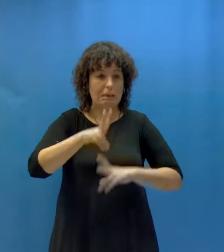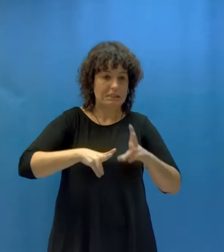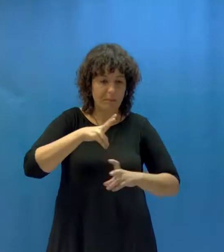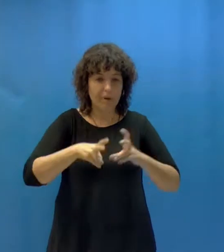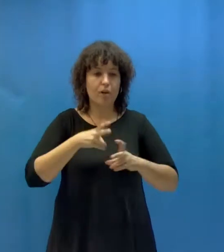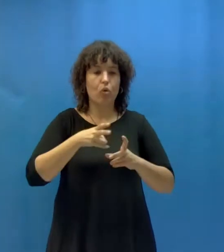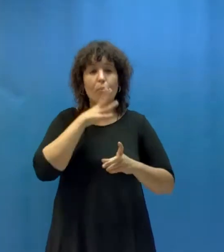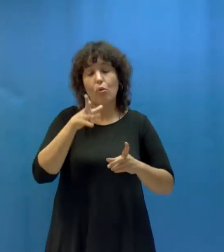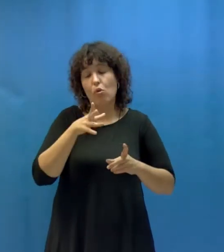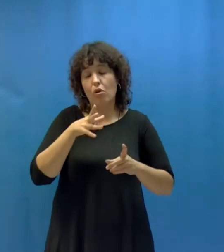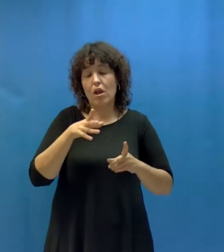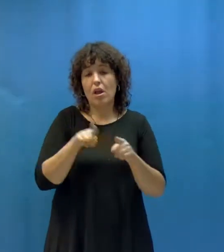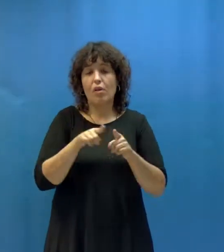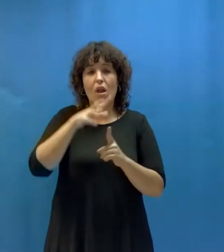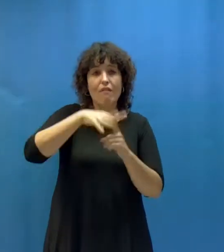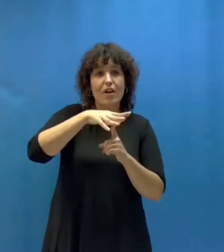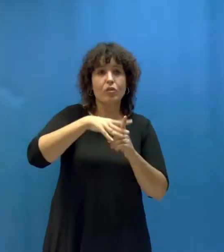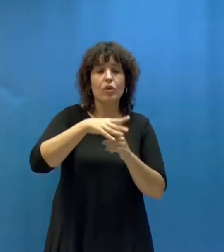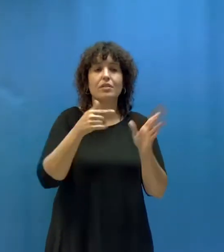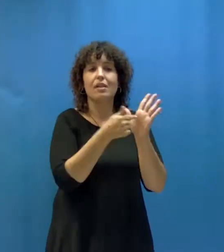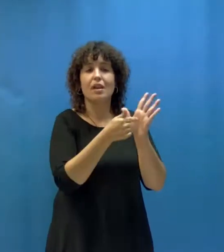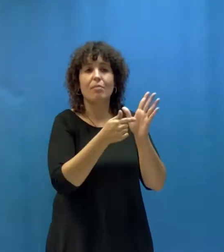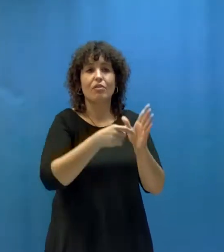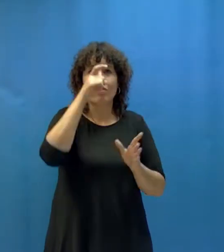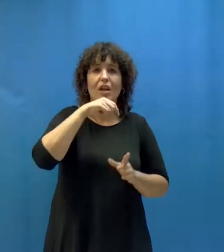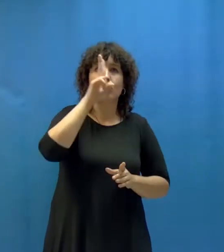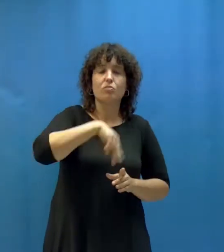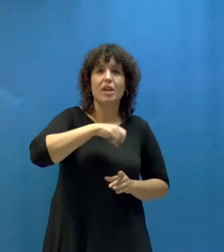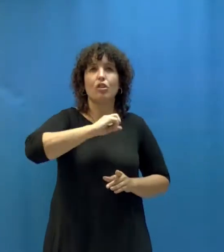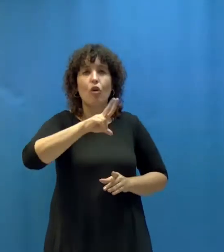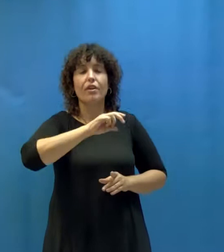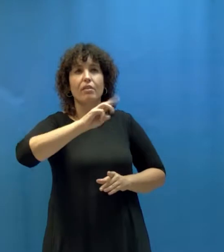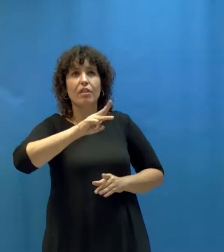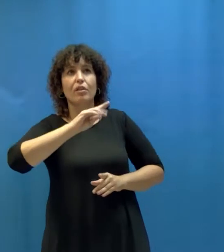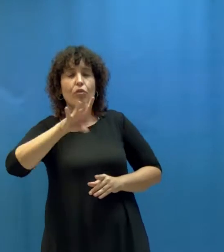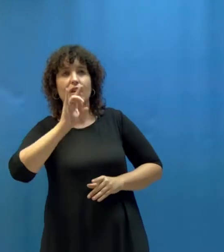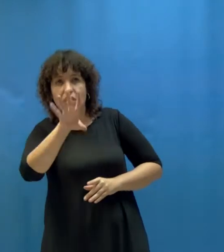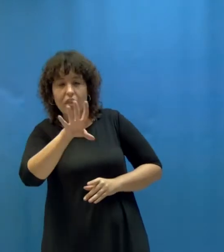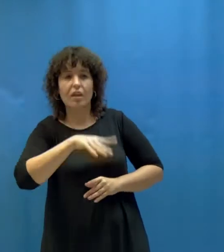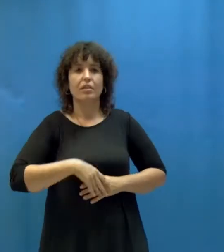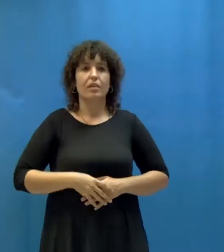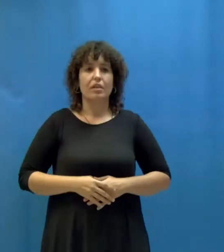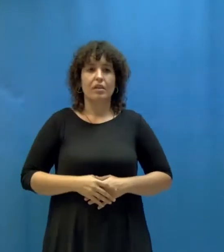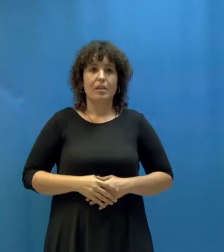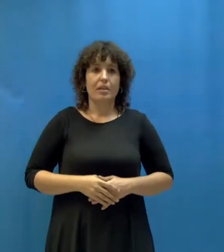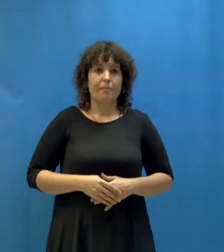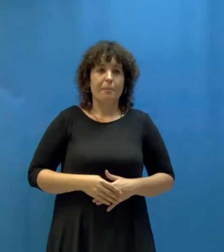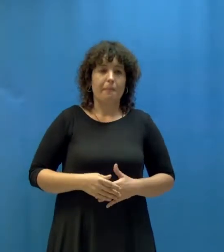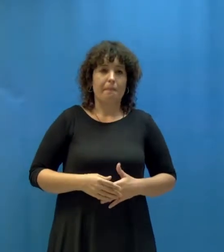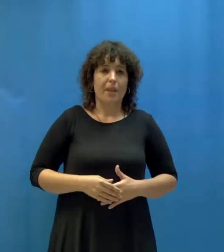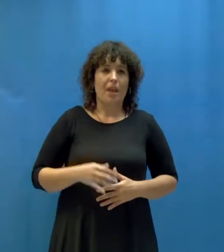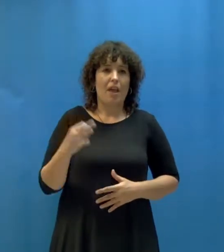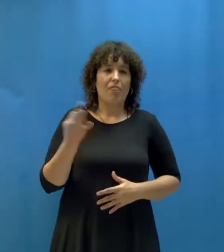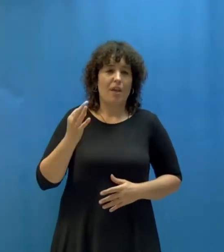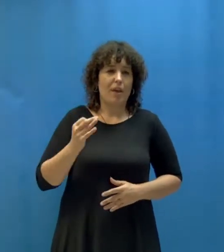de facturas de reclamación del SGAE de los años 2012, 13, 14 y 15. Y sí, hay que destacar